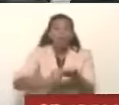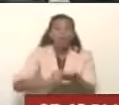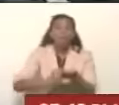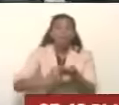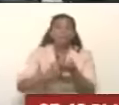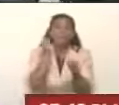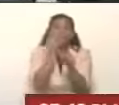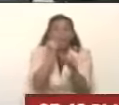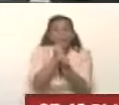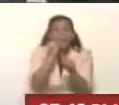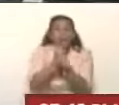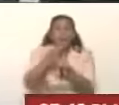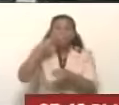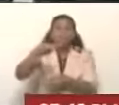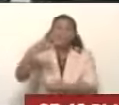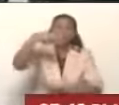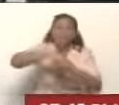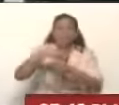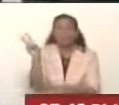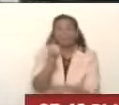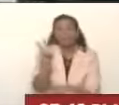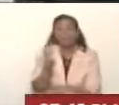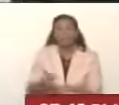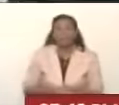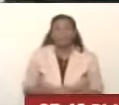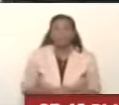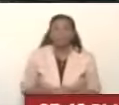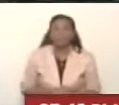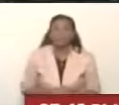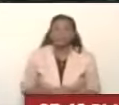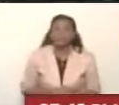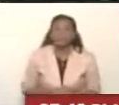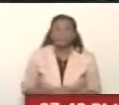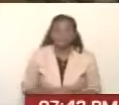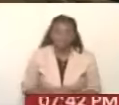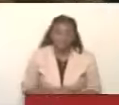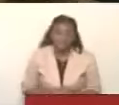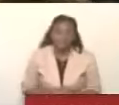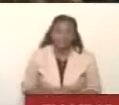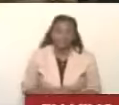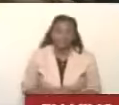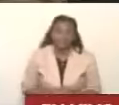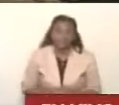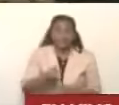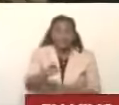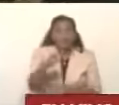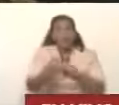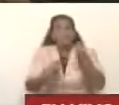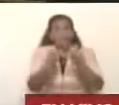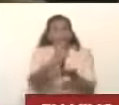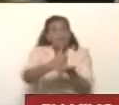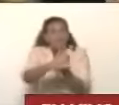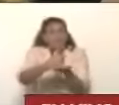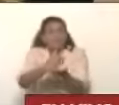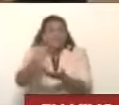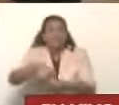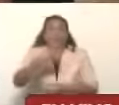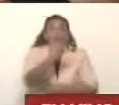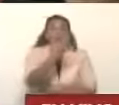públicas a ejercer. Bueno, presidente, otro portal, Banky Negocios, dice: mercado farmacéutico creció